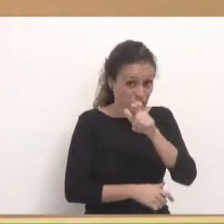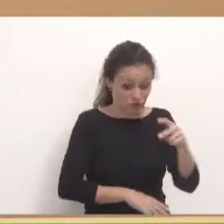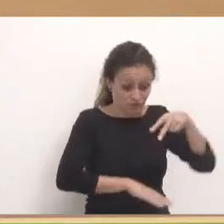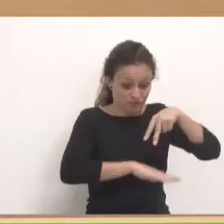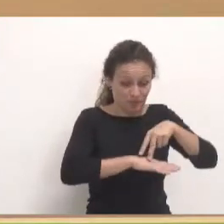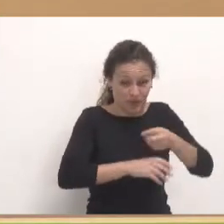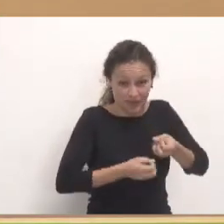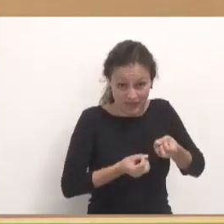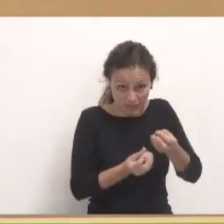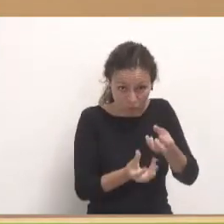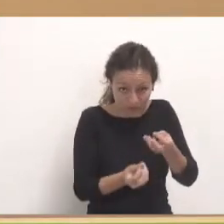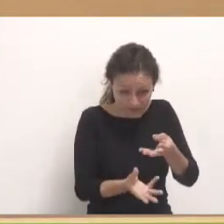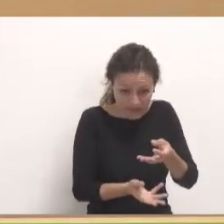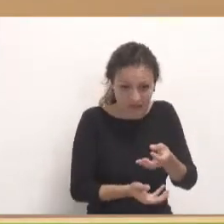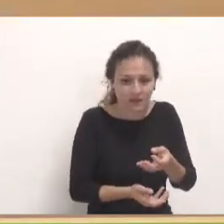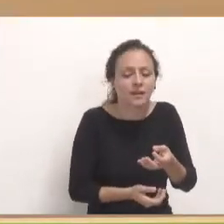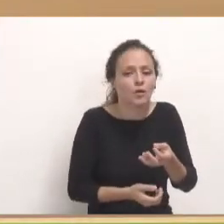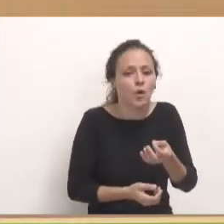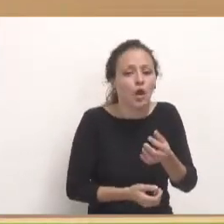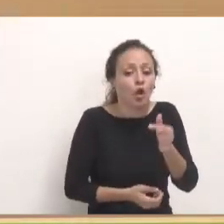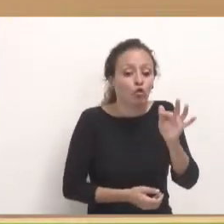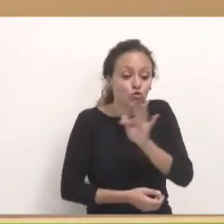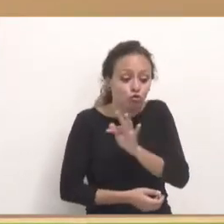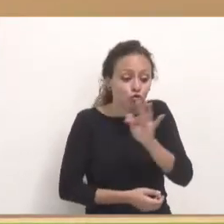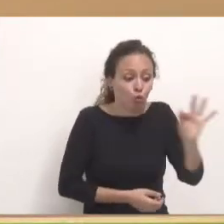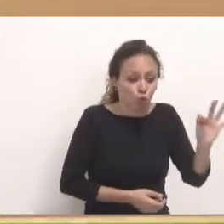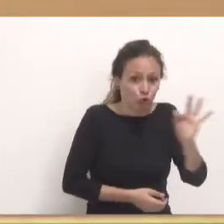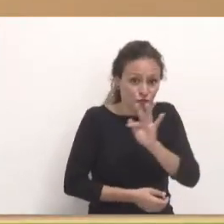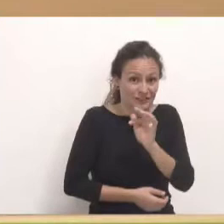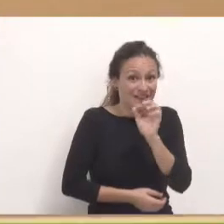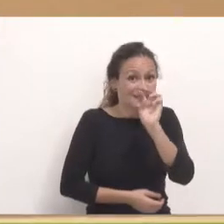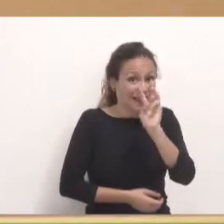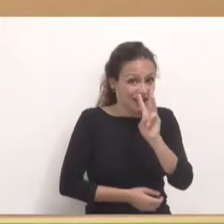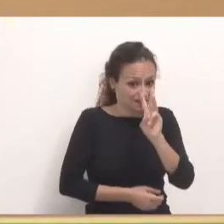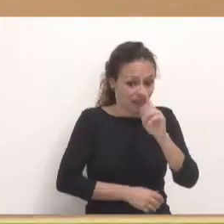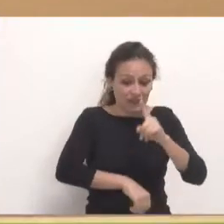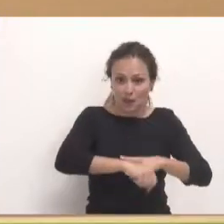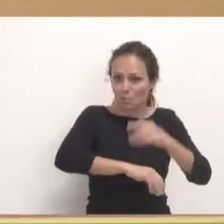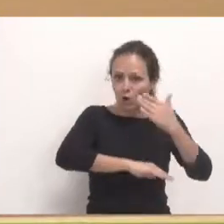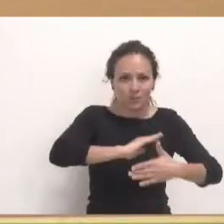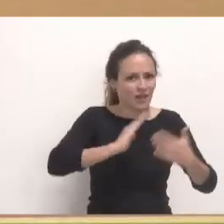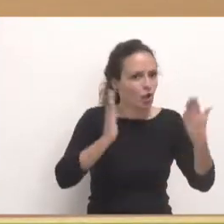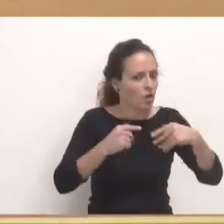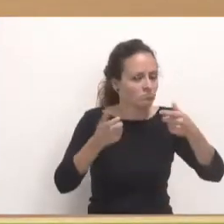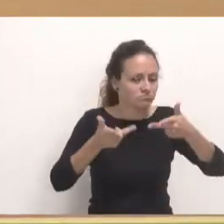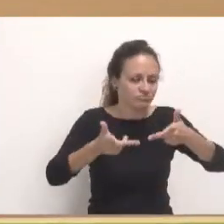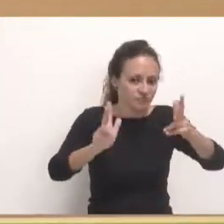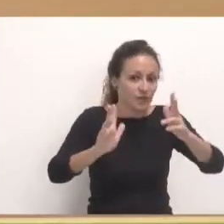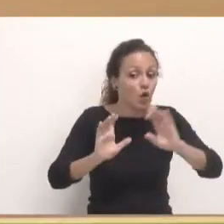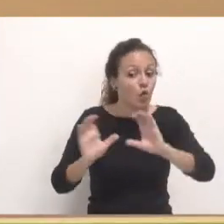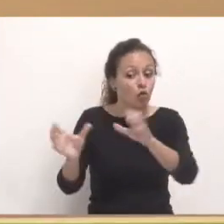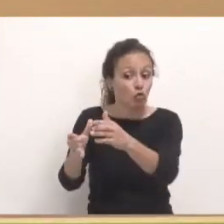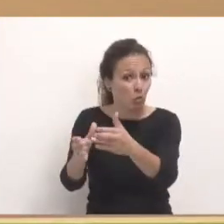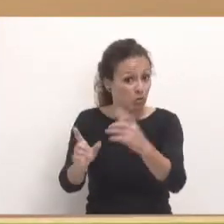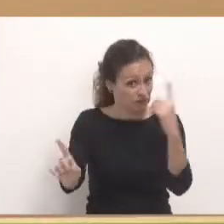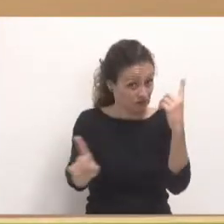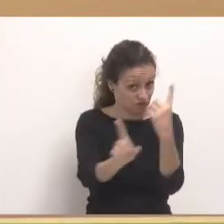el compareciente tiene 3 turnos sin tiempo límite, mientras que los grupos pueden intervenir